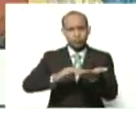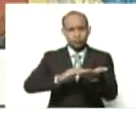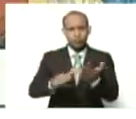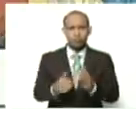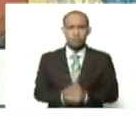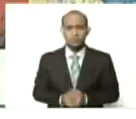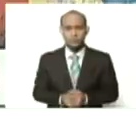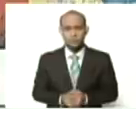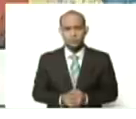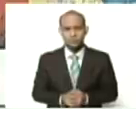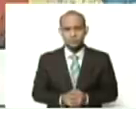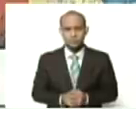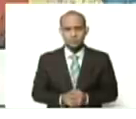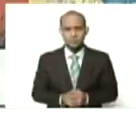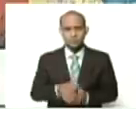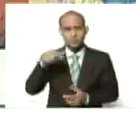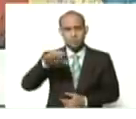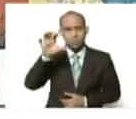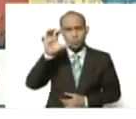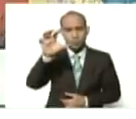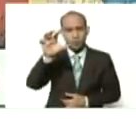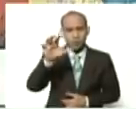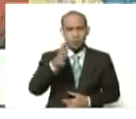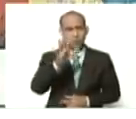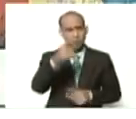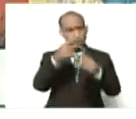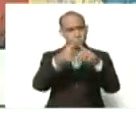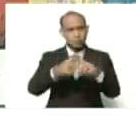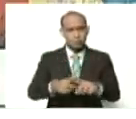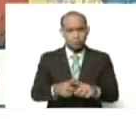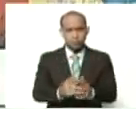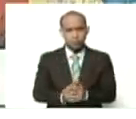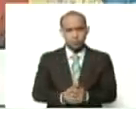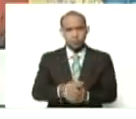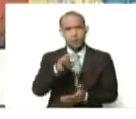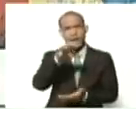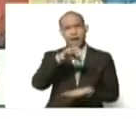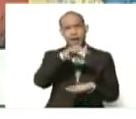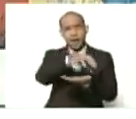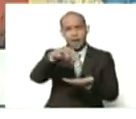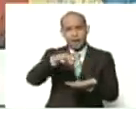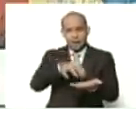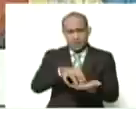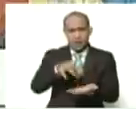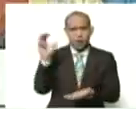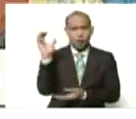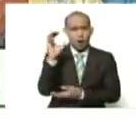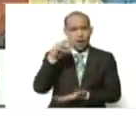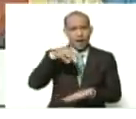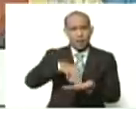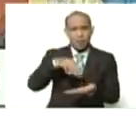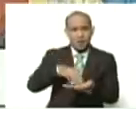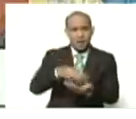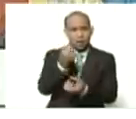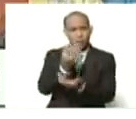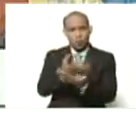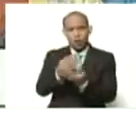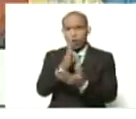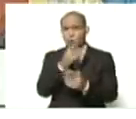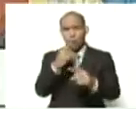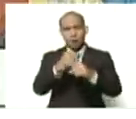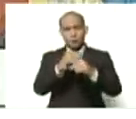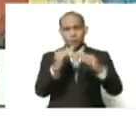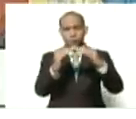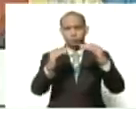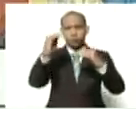ras en el país, en promedio. Pero en algunos estados como Caracas, Miranda y Monagas no estamos ras con ras. Hay mucho